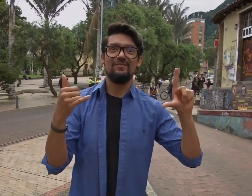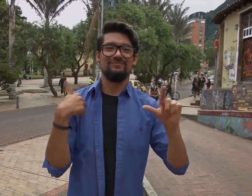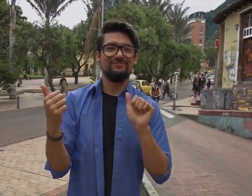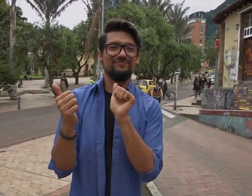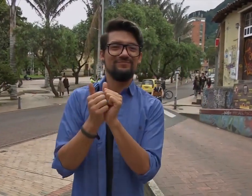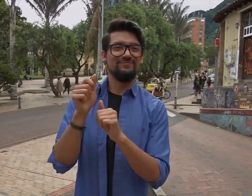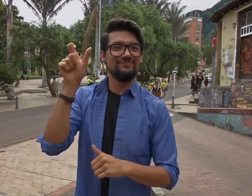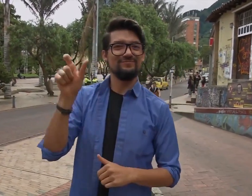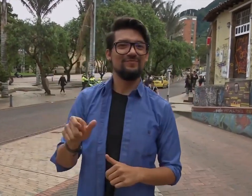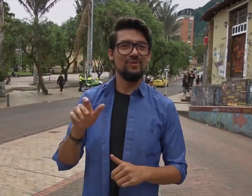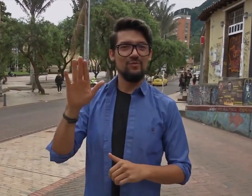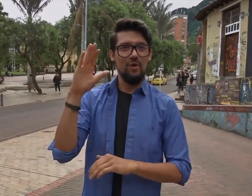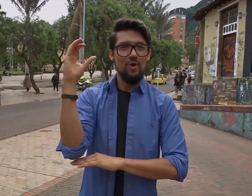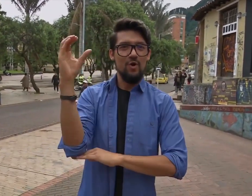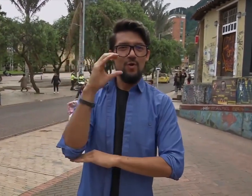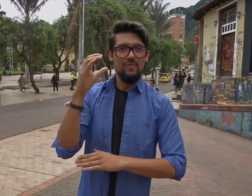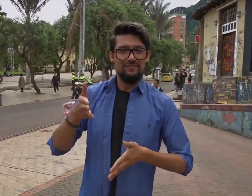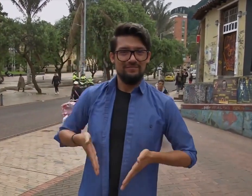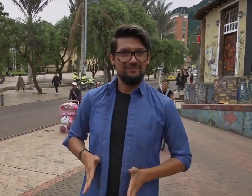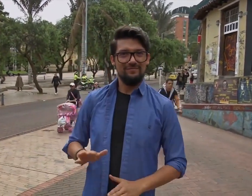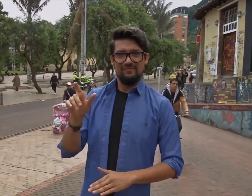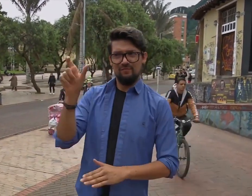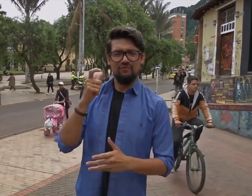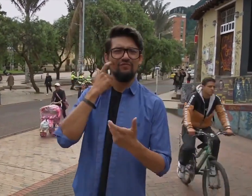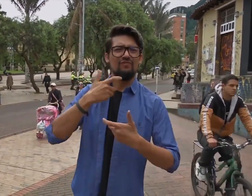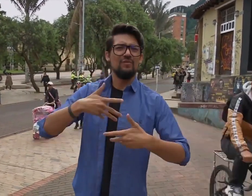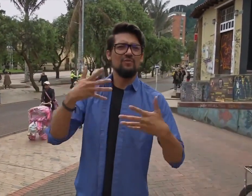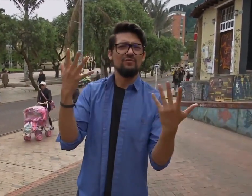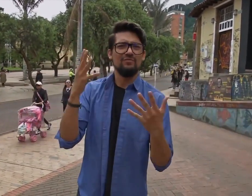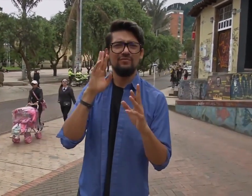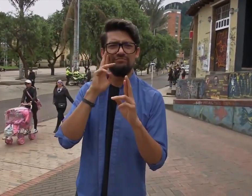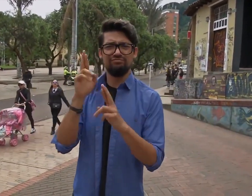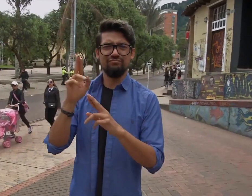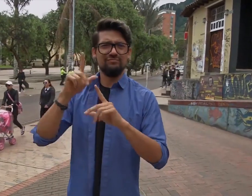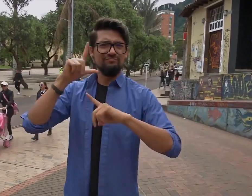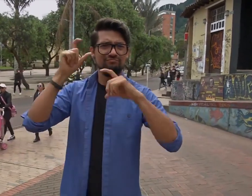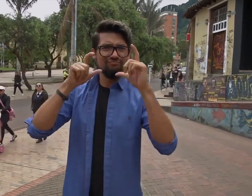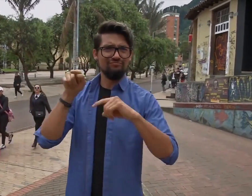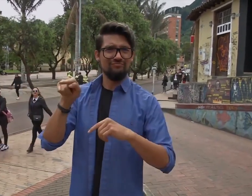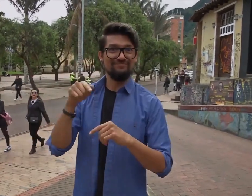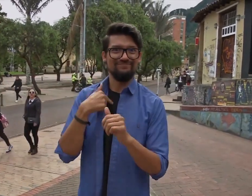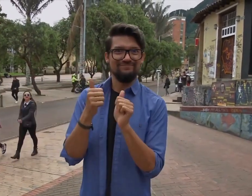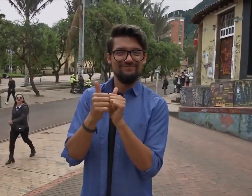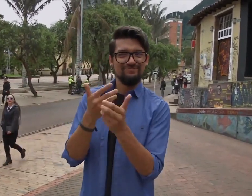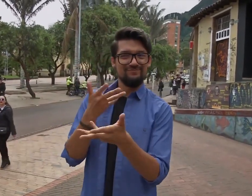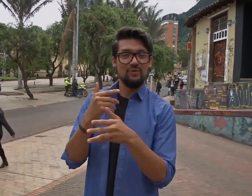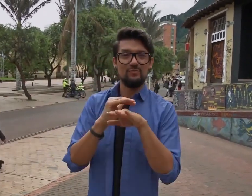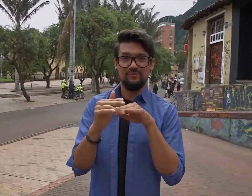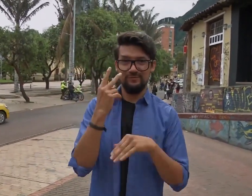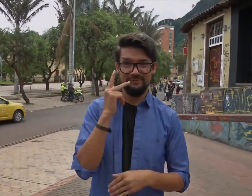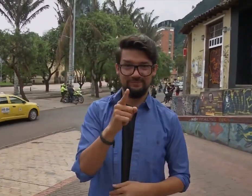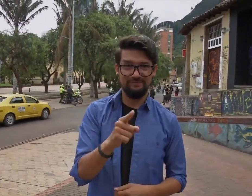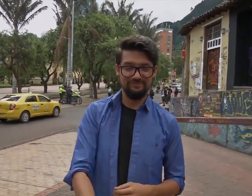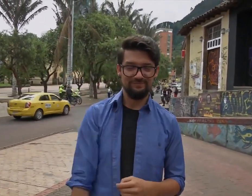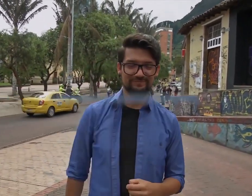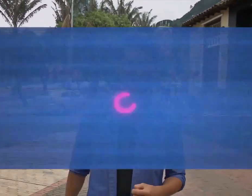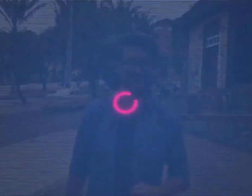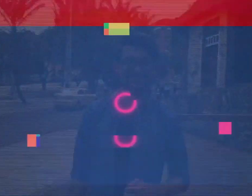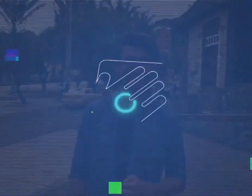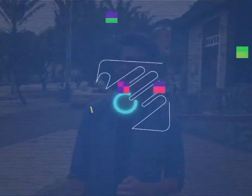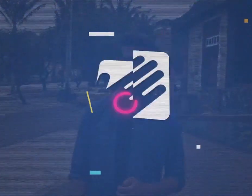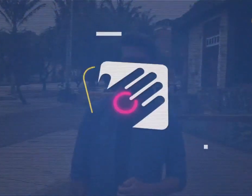Al volver, estará con nosotros uno de los fotógrafos más talentosos de Colombia en la actualidad.